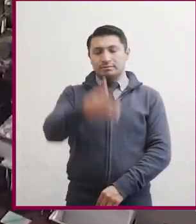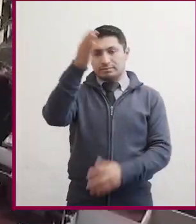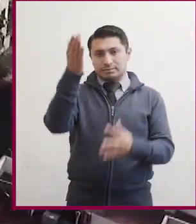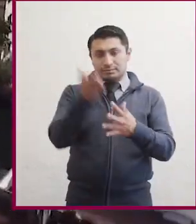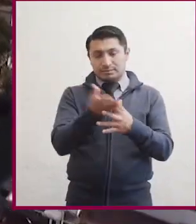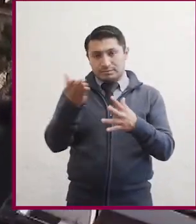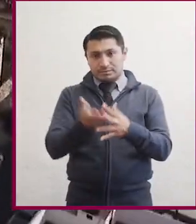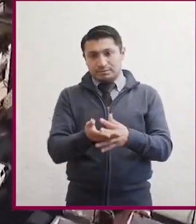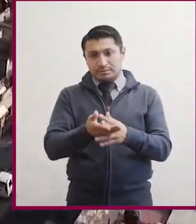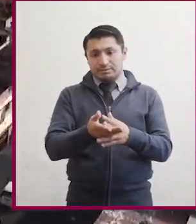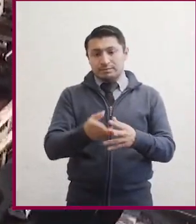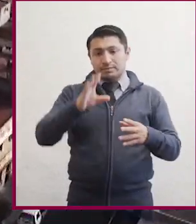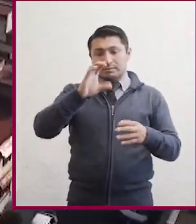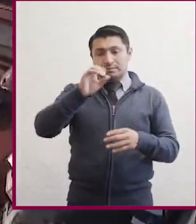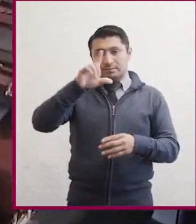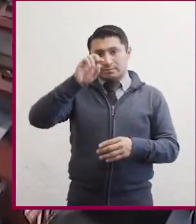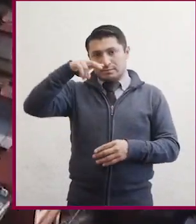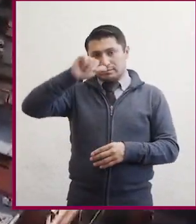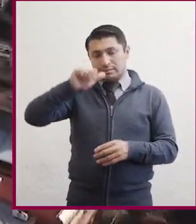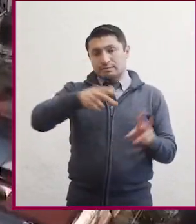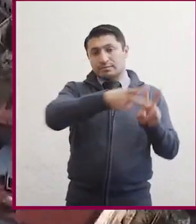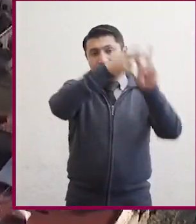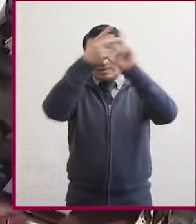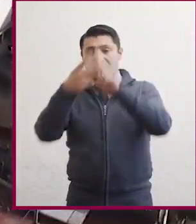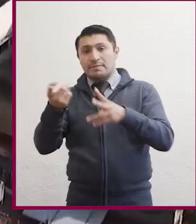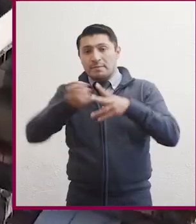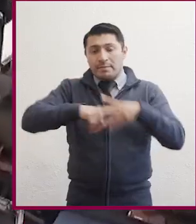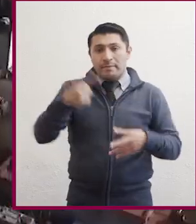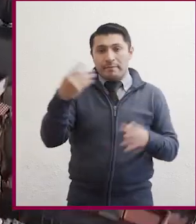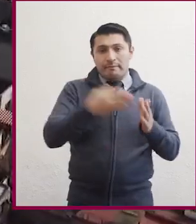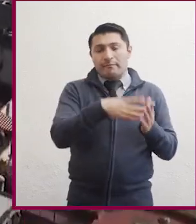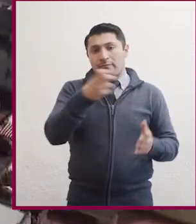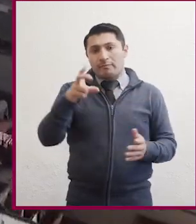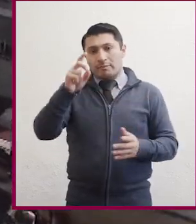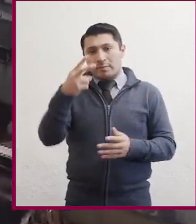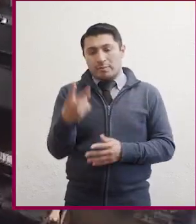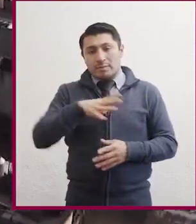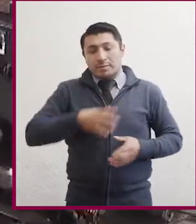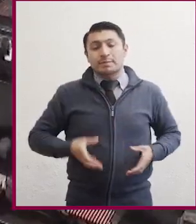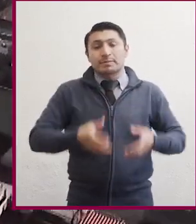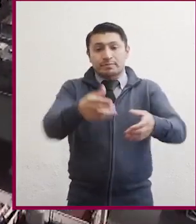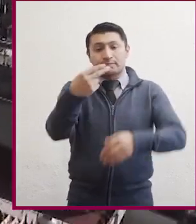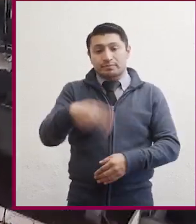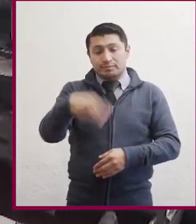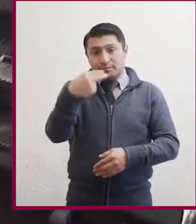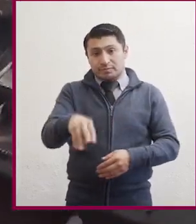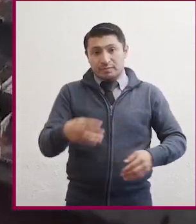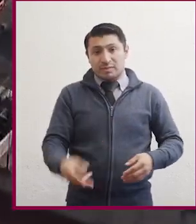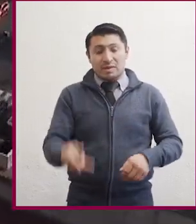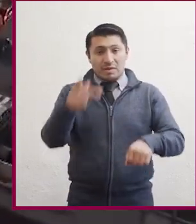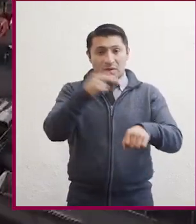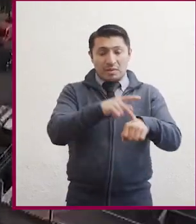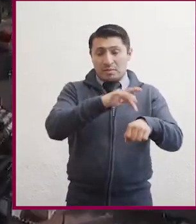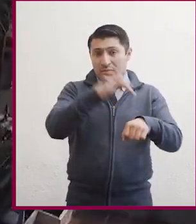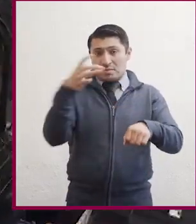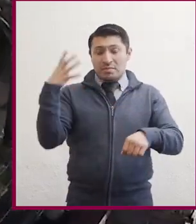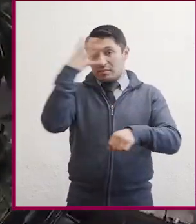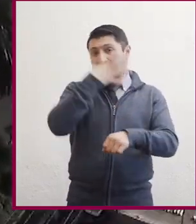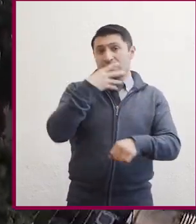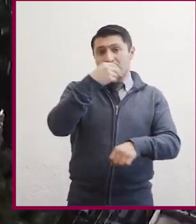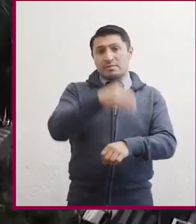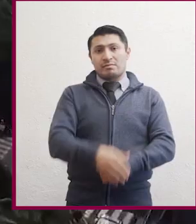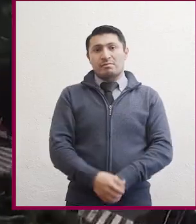La primera etapa de la Colonia Estrella se inauguró en 1932 y sus calles fueron bautizadas con nombres de